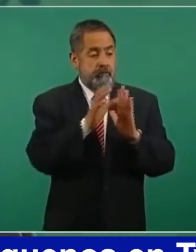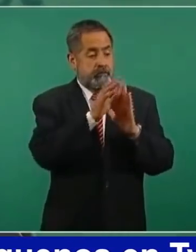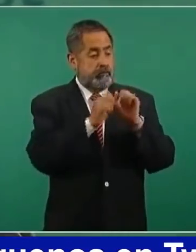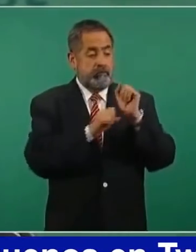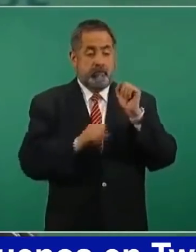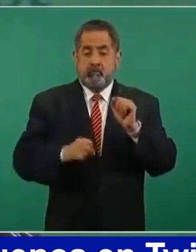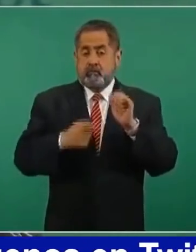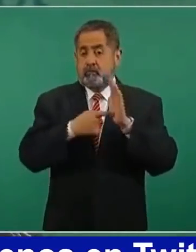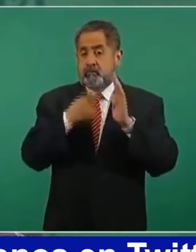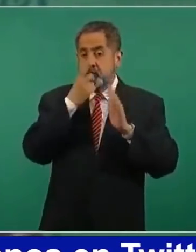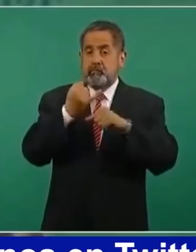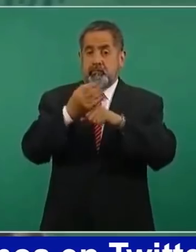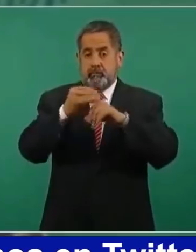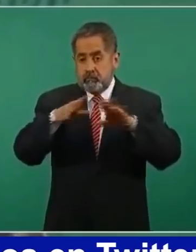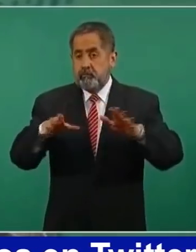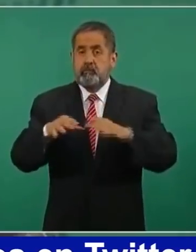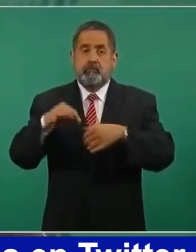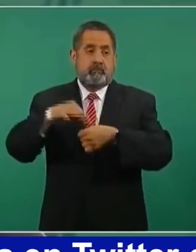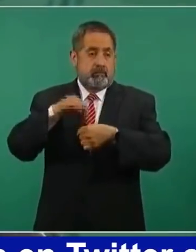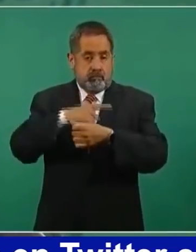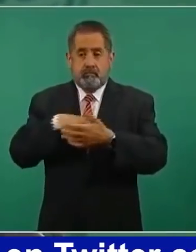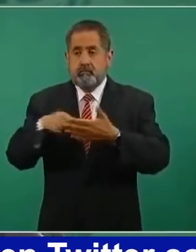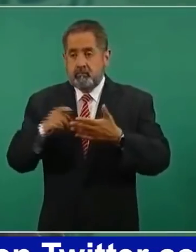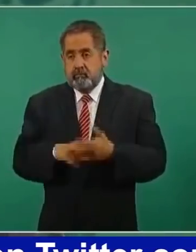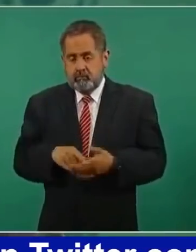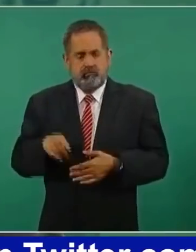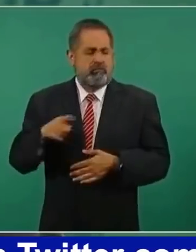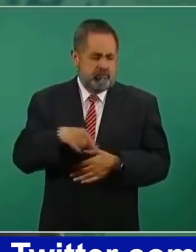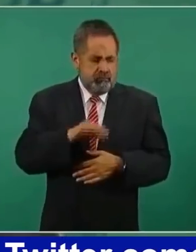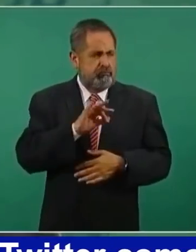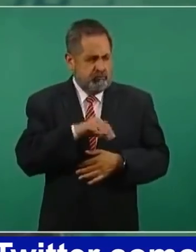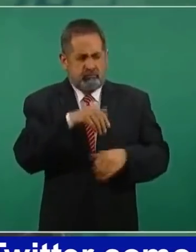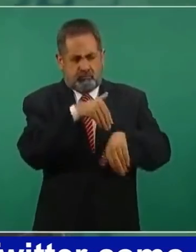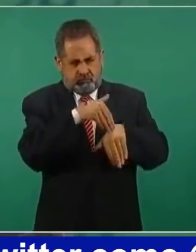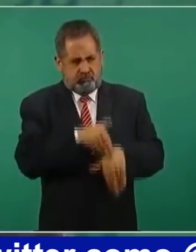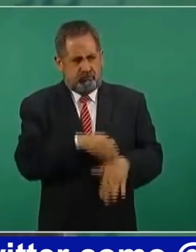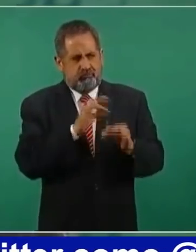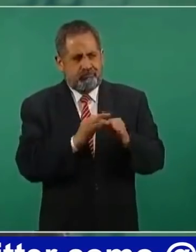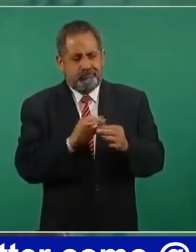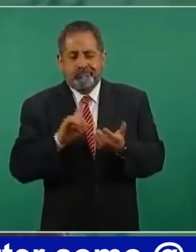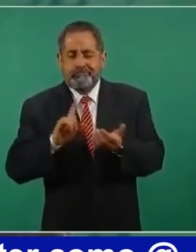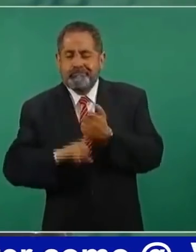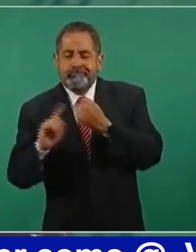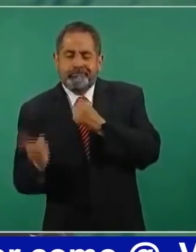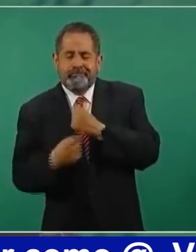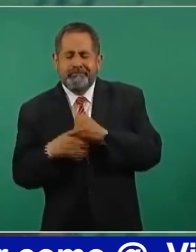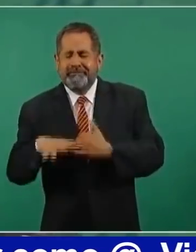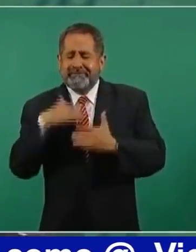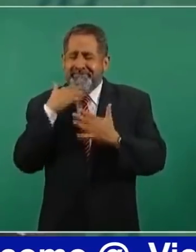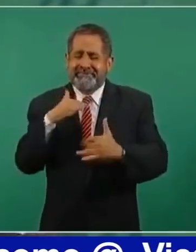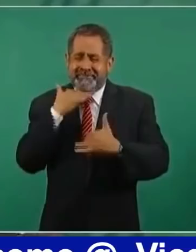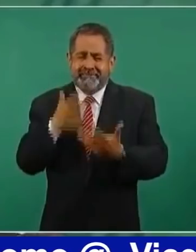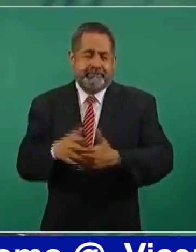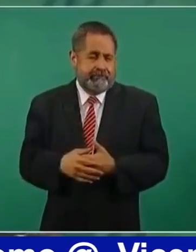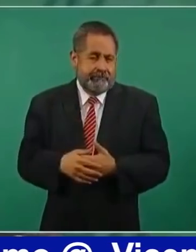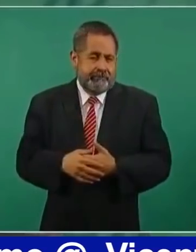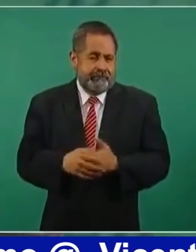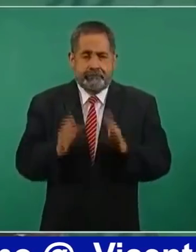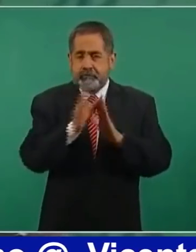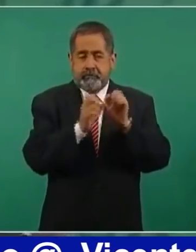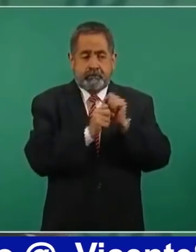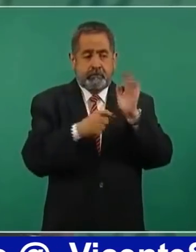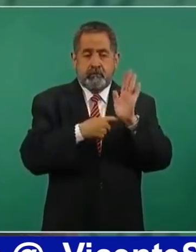elecciones de acuerdo a la Constitución, se elegía a diputados,